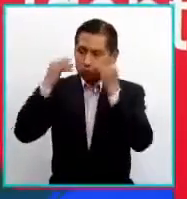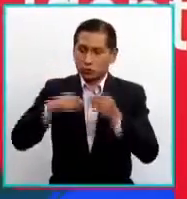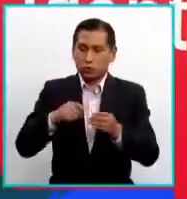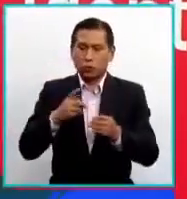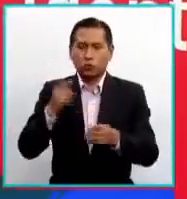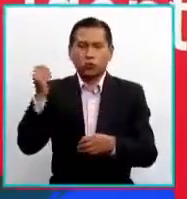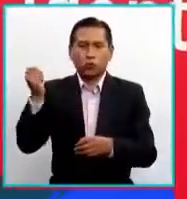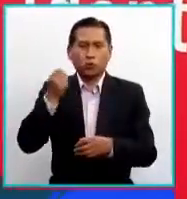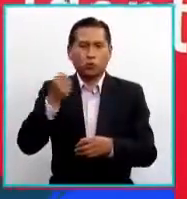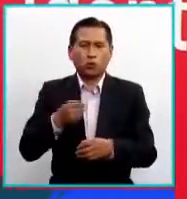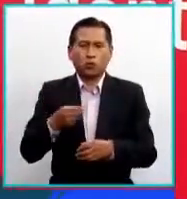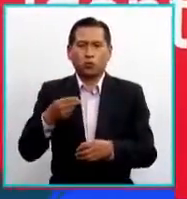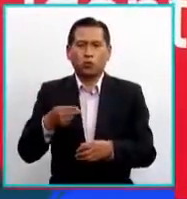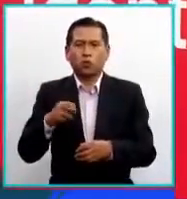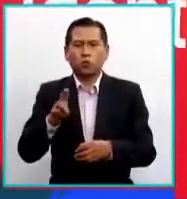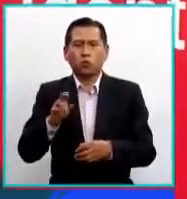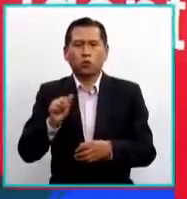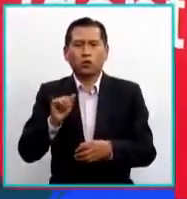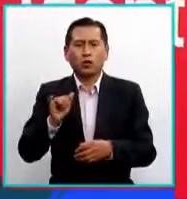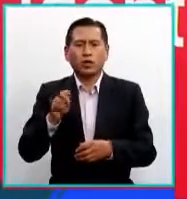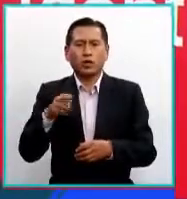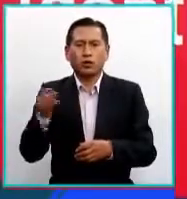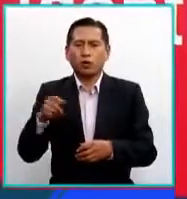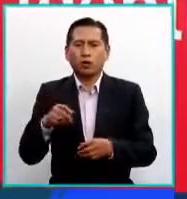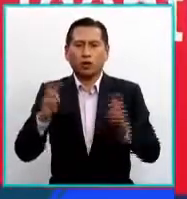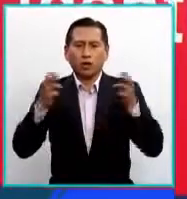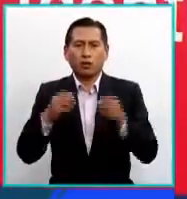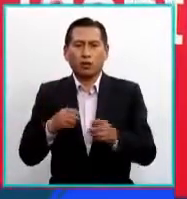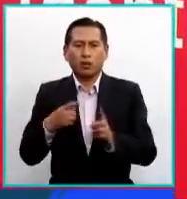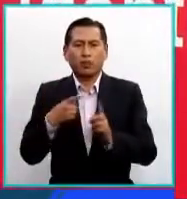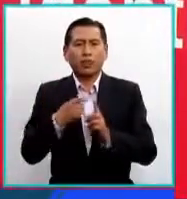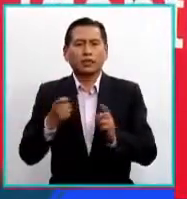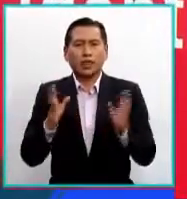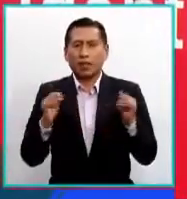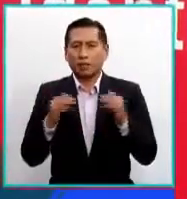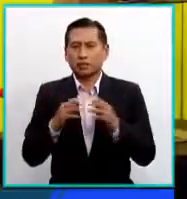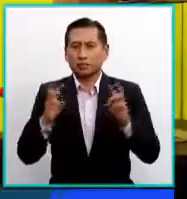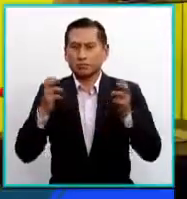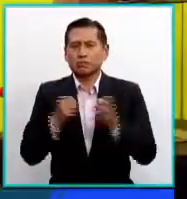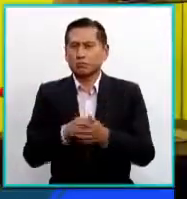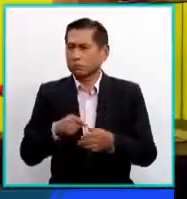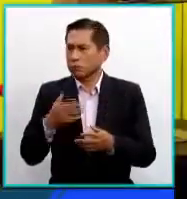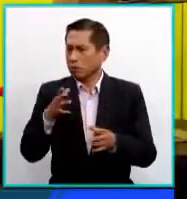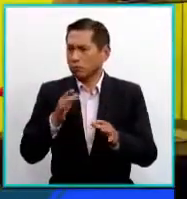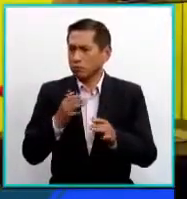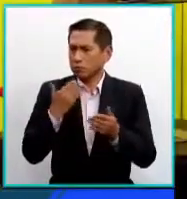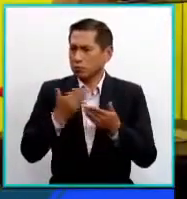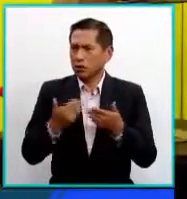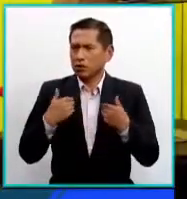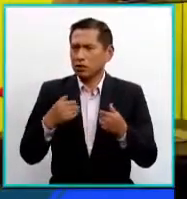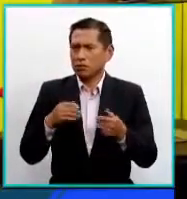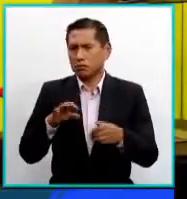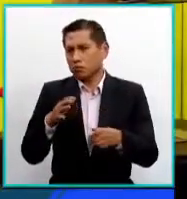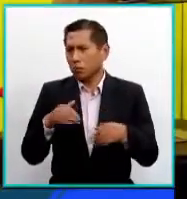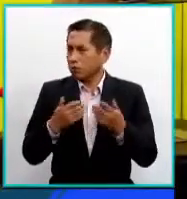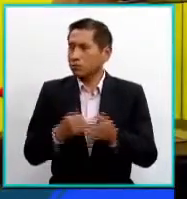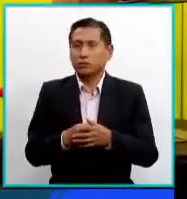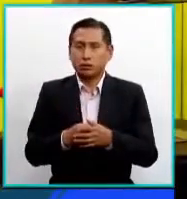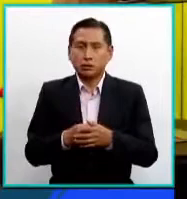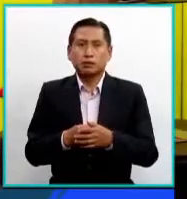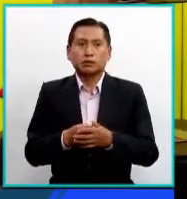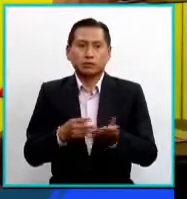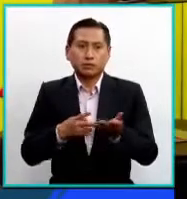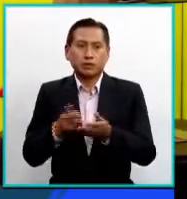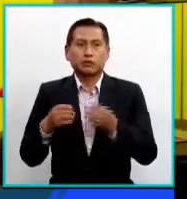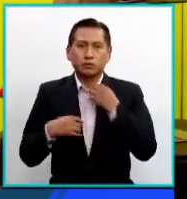huayno que era Desde la Paz. Ya, Desde la Paz. Desde la Paz. ¿Y más o menos te salió bien o fue medio...? No, en realidad,